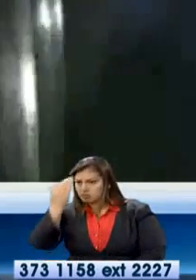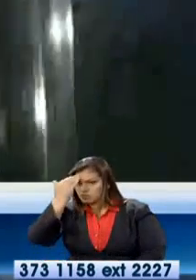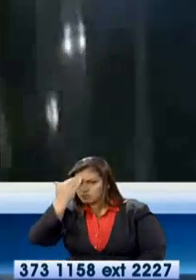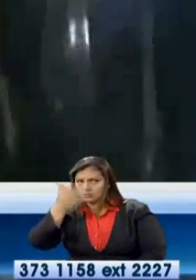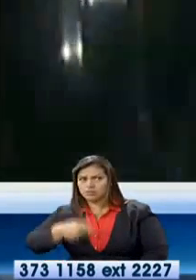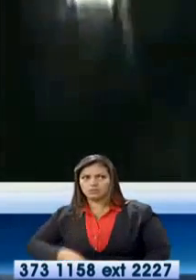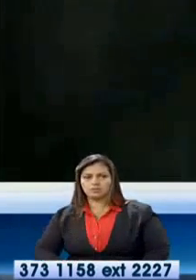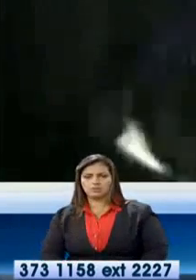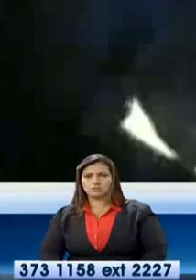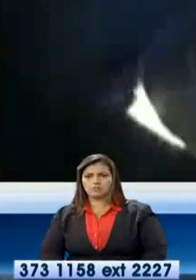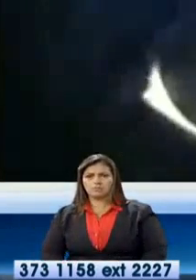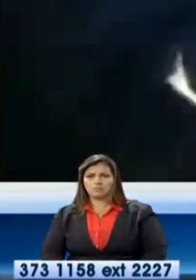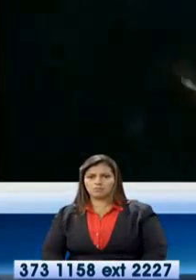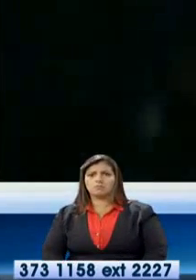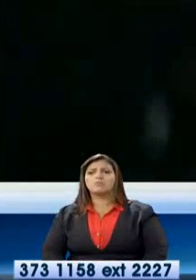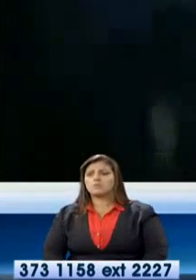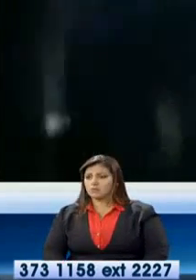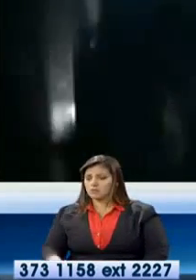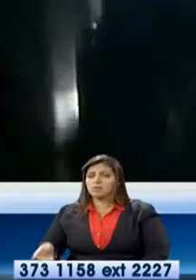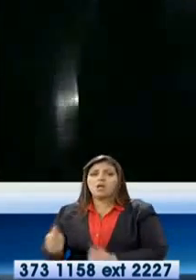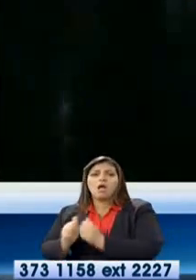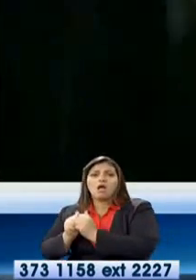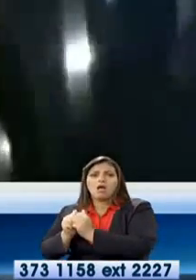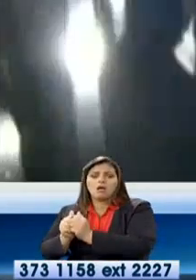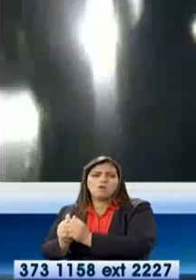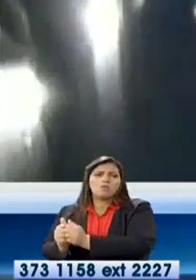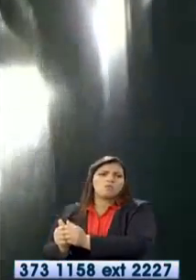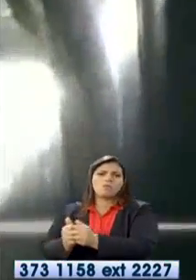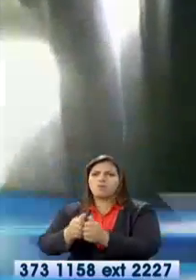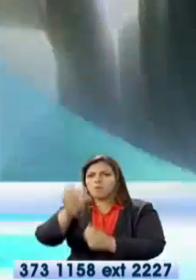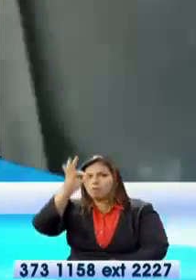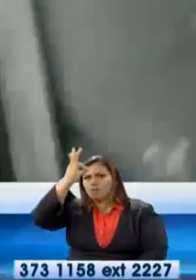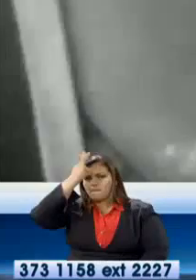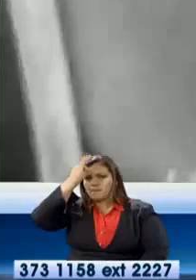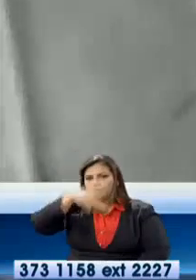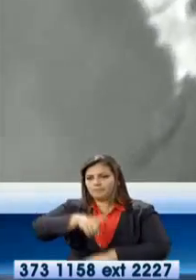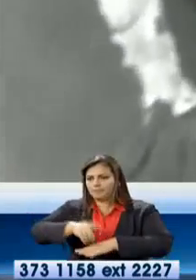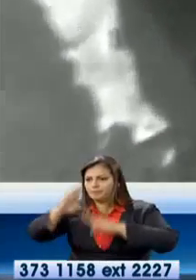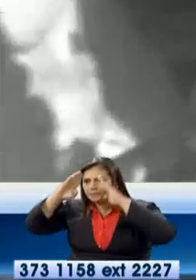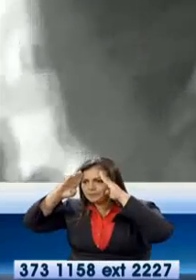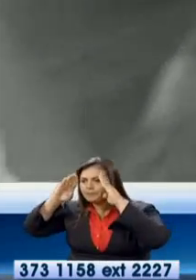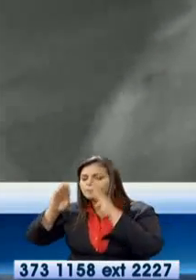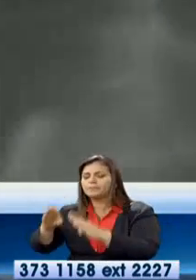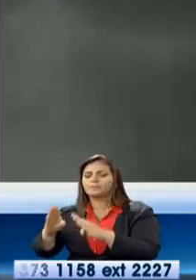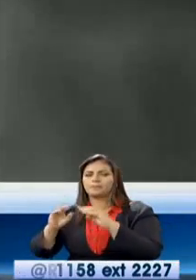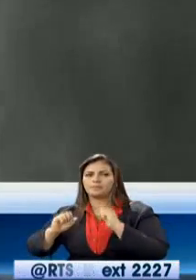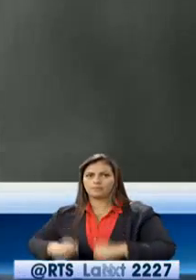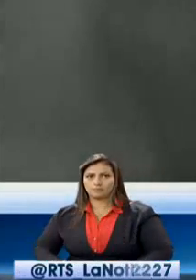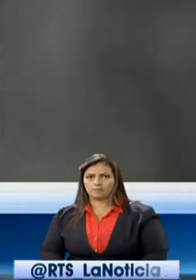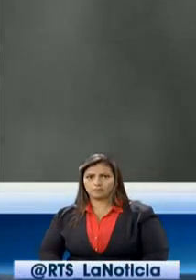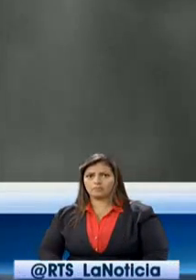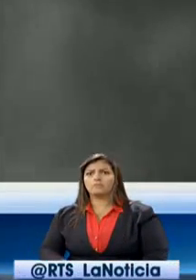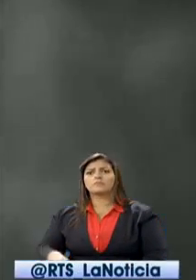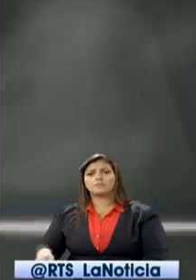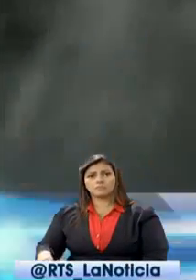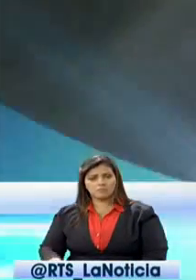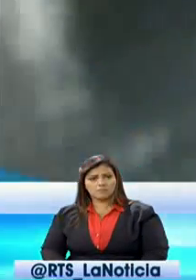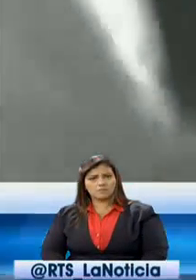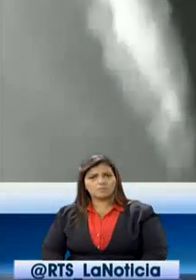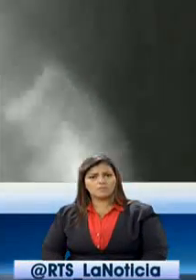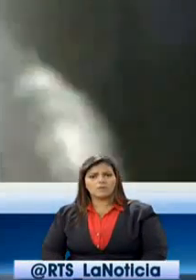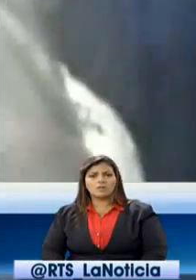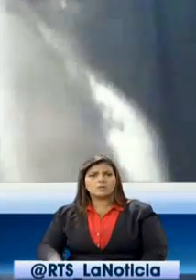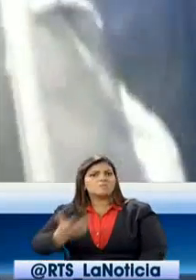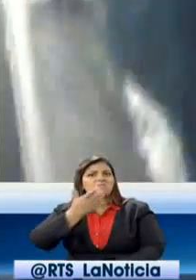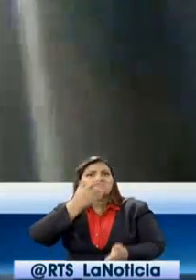joven fue trasladada al hospital Resola para ser atendida. Lo increíble del caso es que la mujer no llegó a sentar